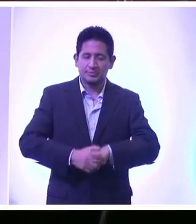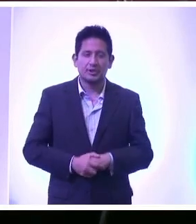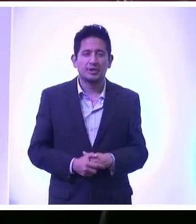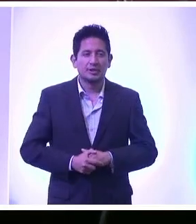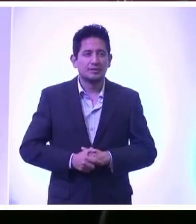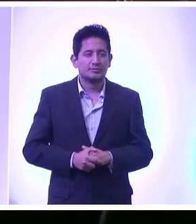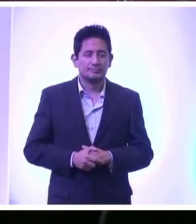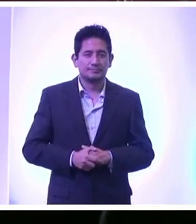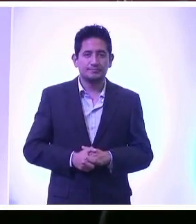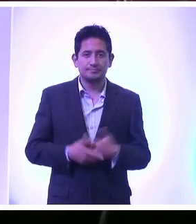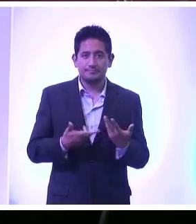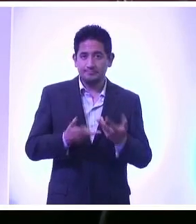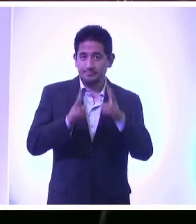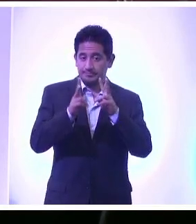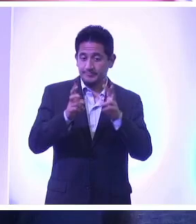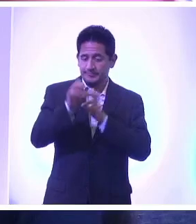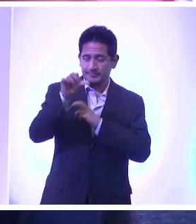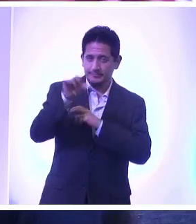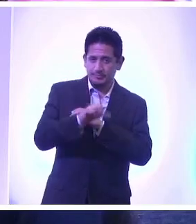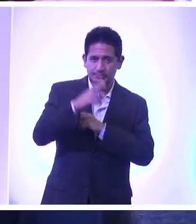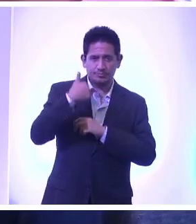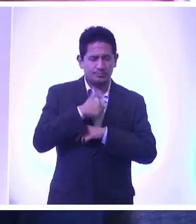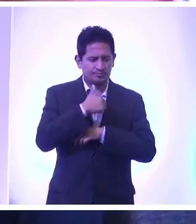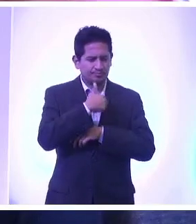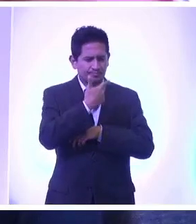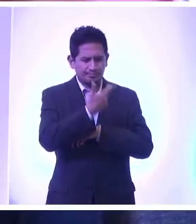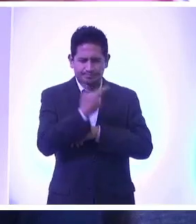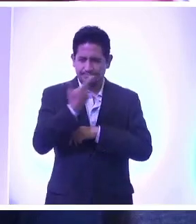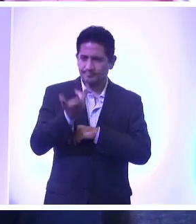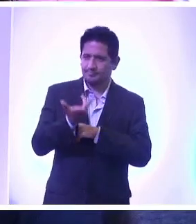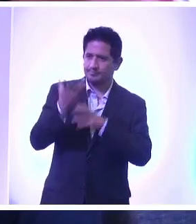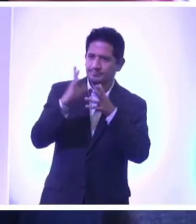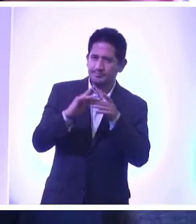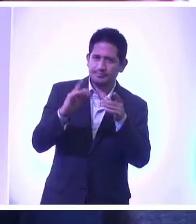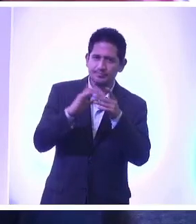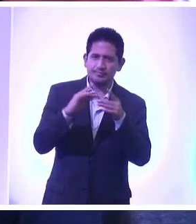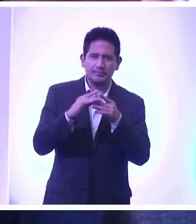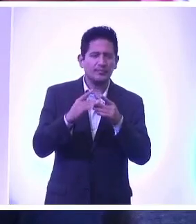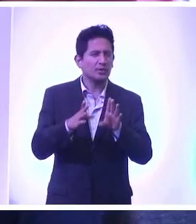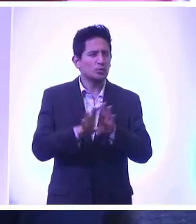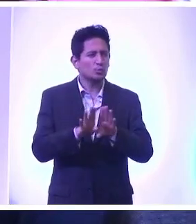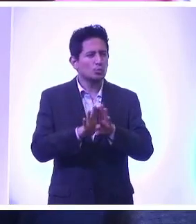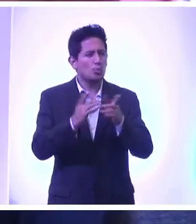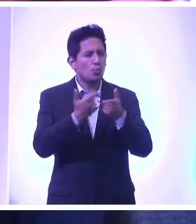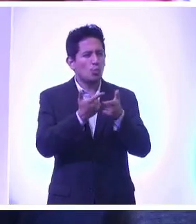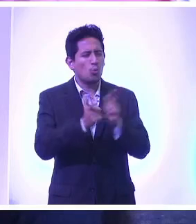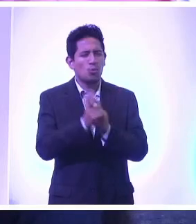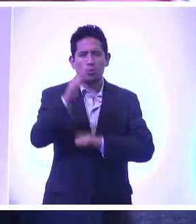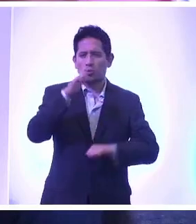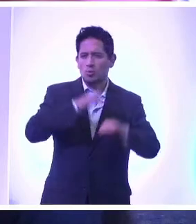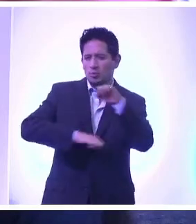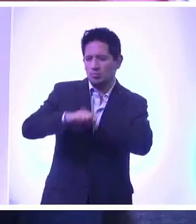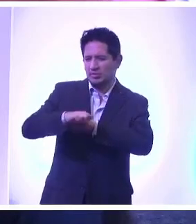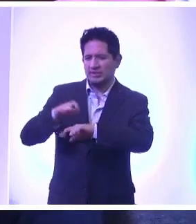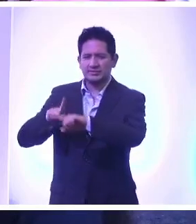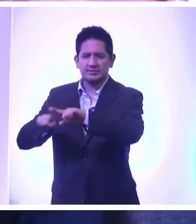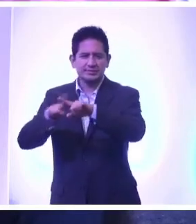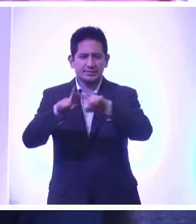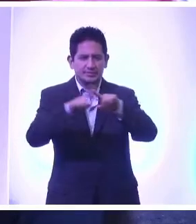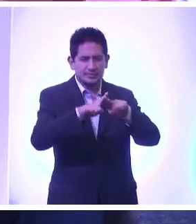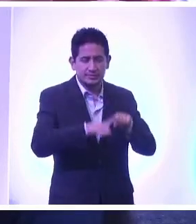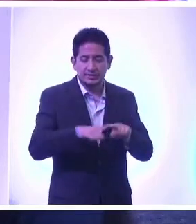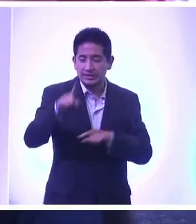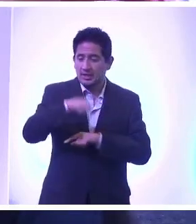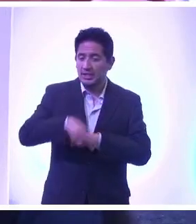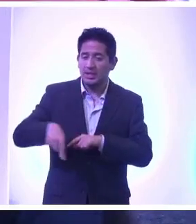tema que hoy nos toca es cómo el grupo empresarial puede tener una injerencia en la